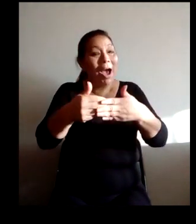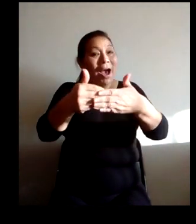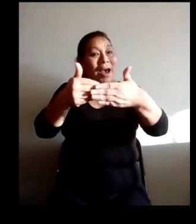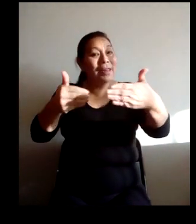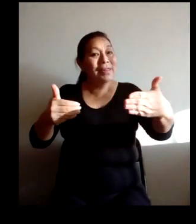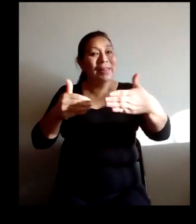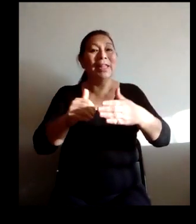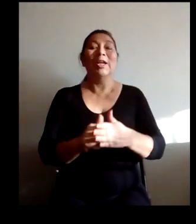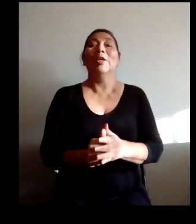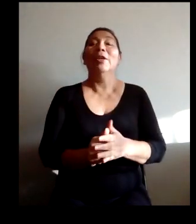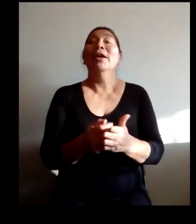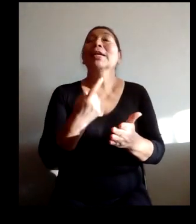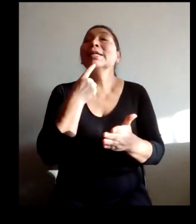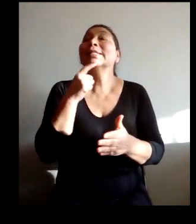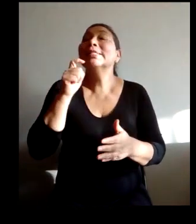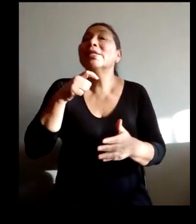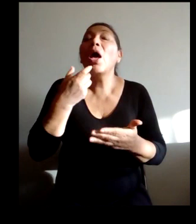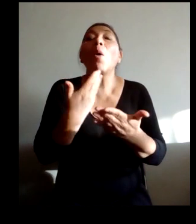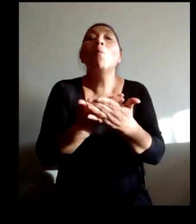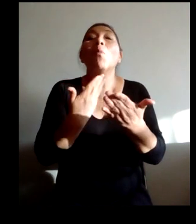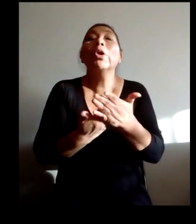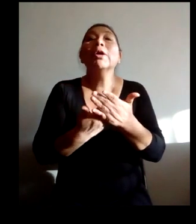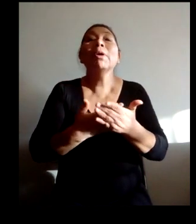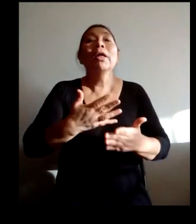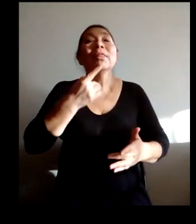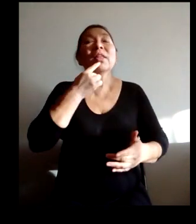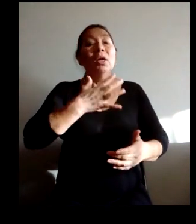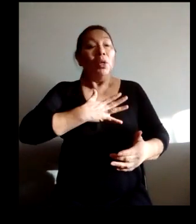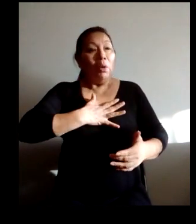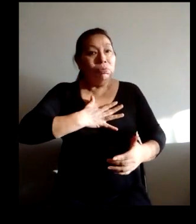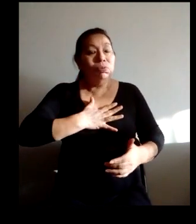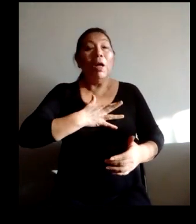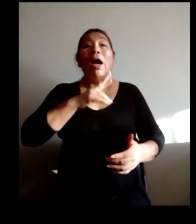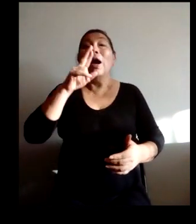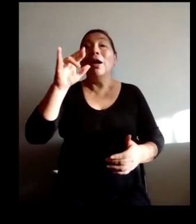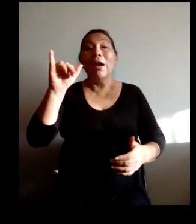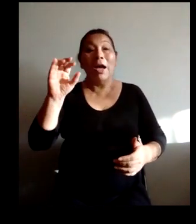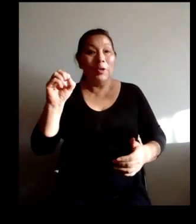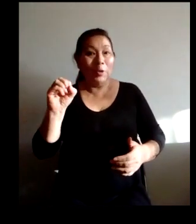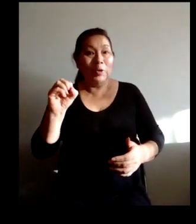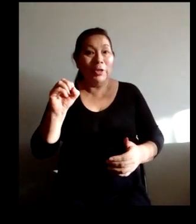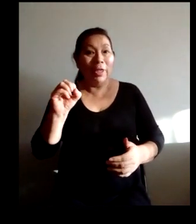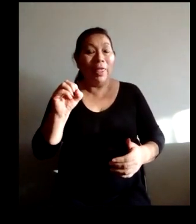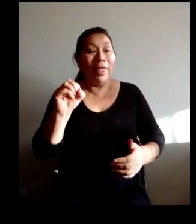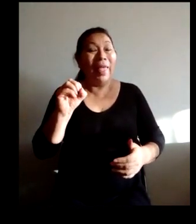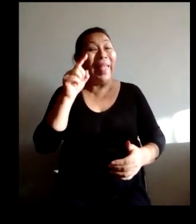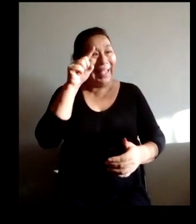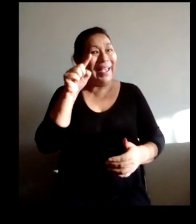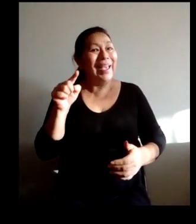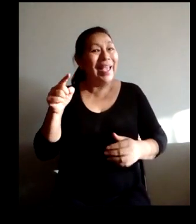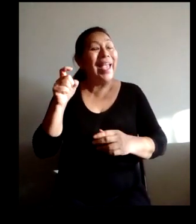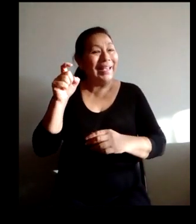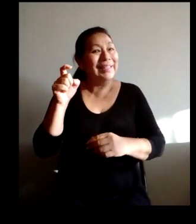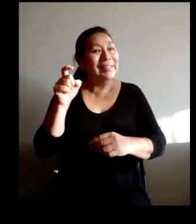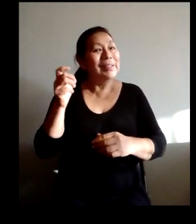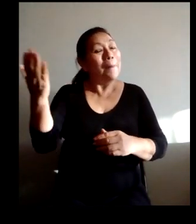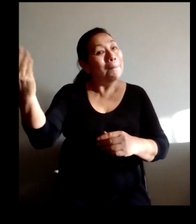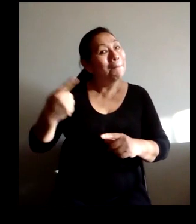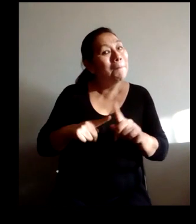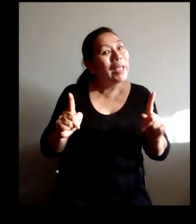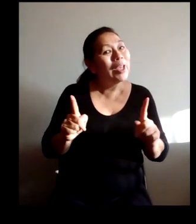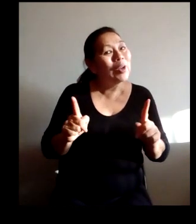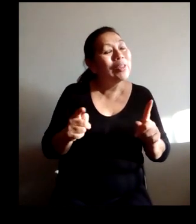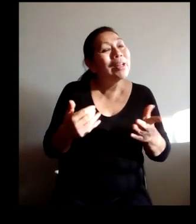un momento anterior, lo que se requiere es una prueba de rayos X, ¿no? Para el diagnóstico de esta enfermedad.